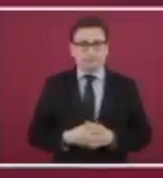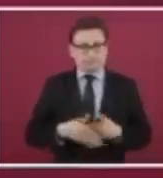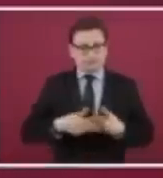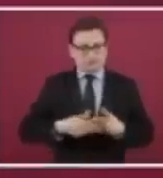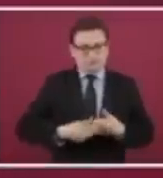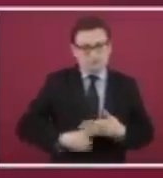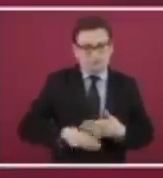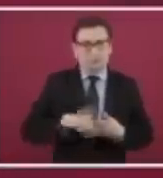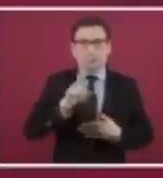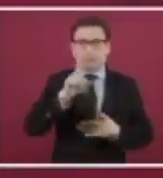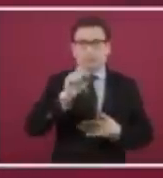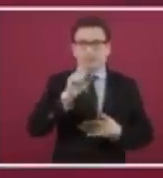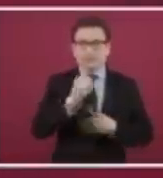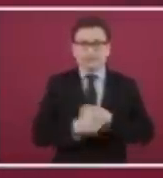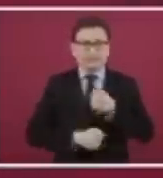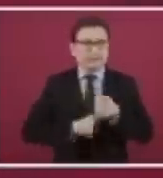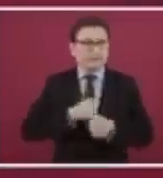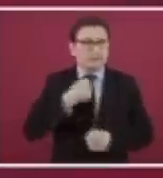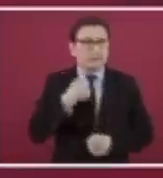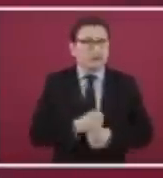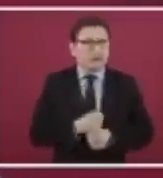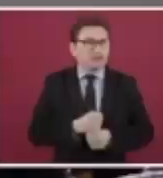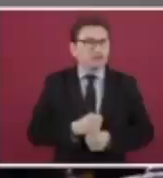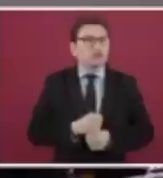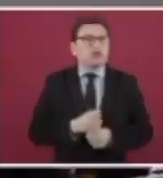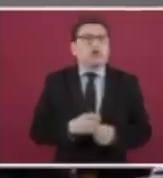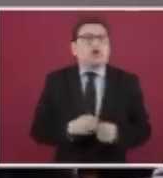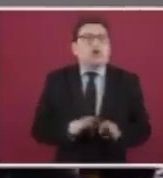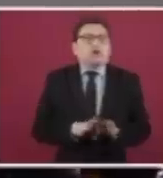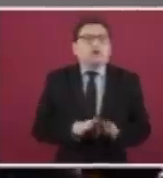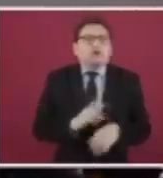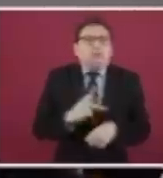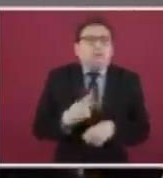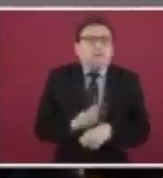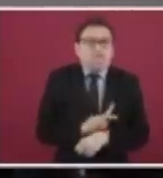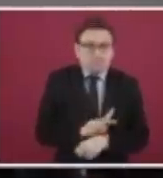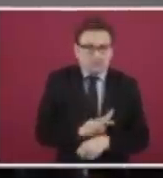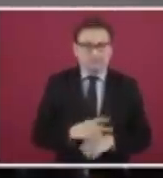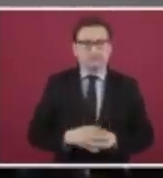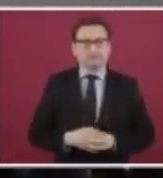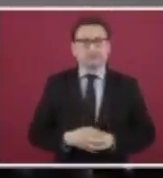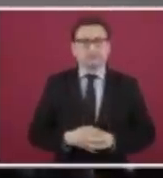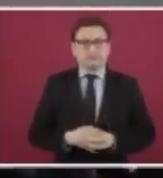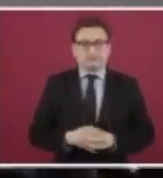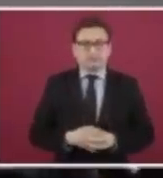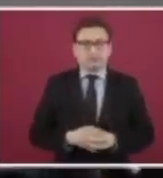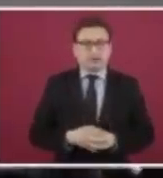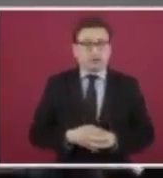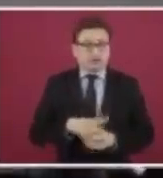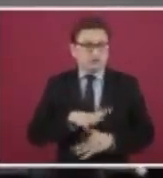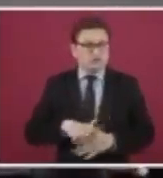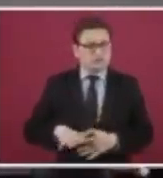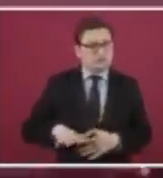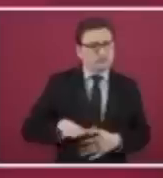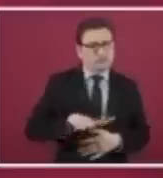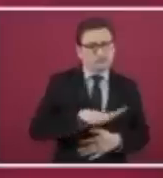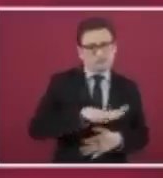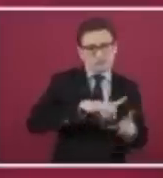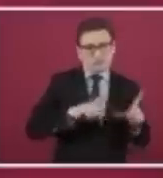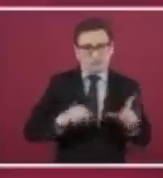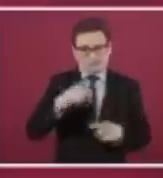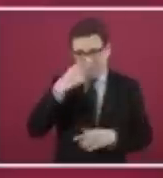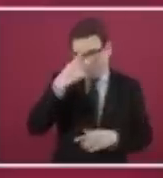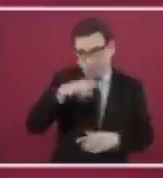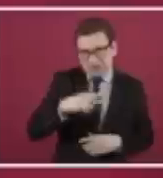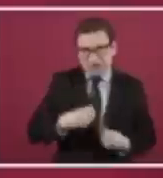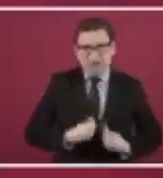años se va a consolidar una forma de vida caracterizada por